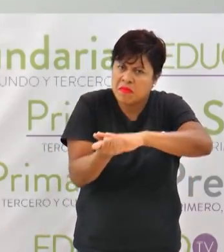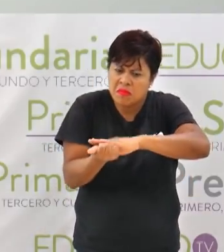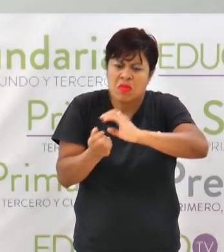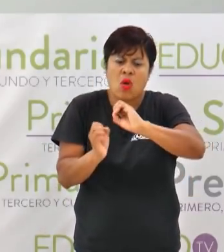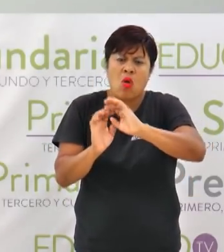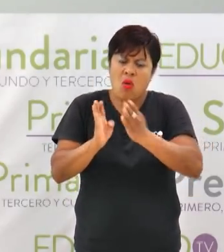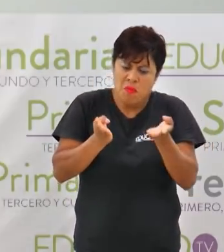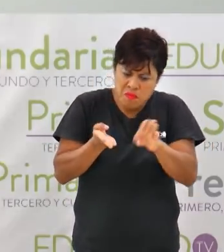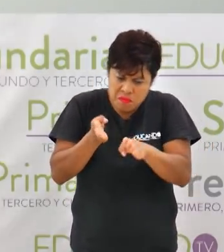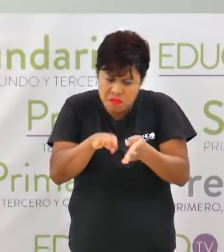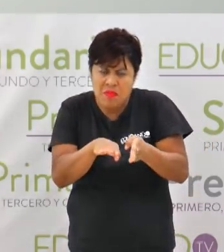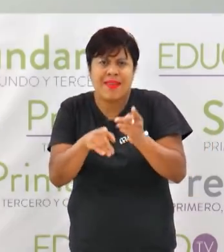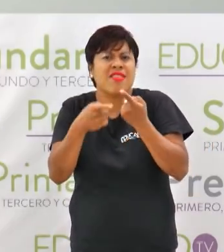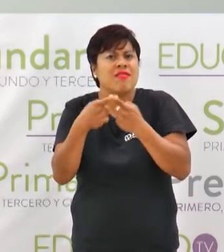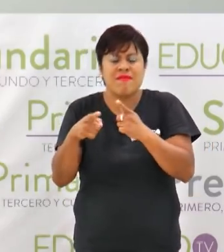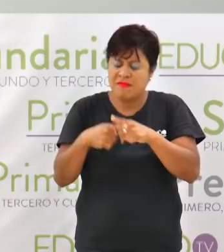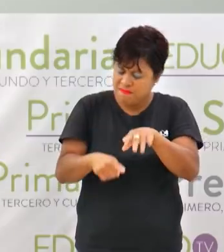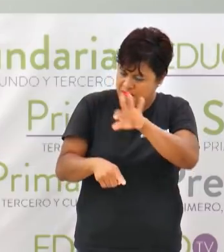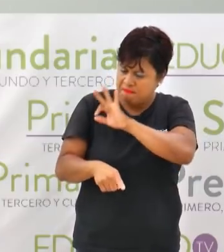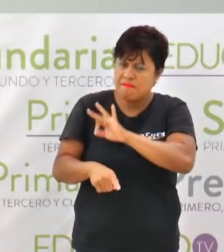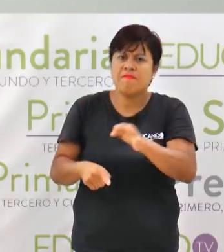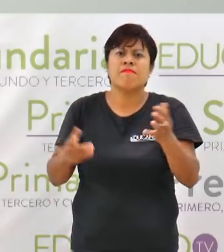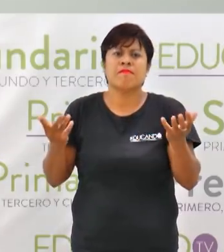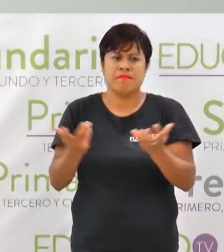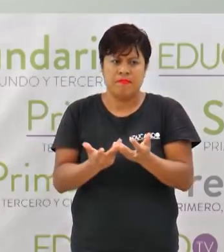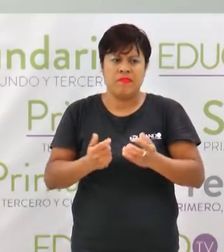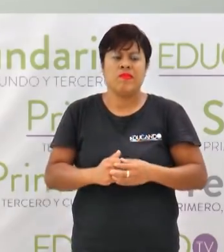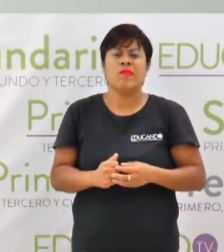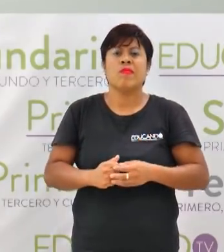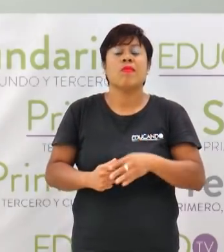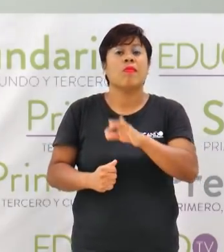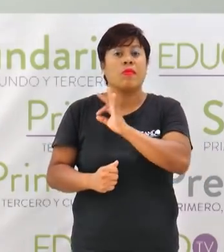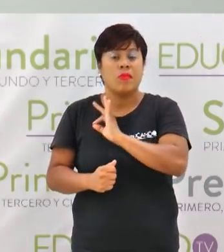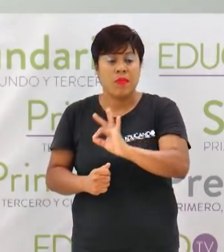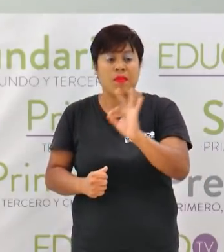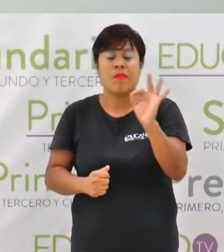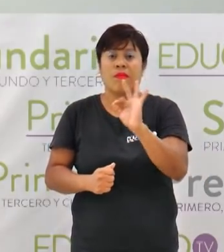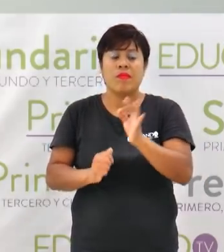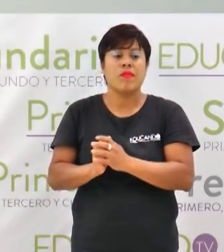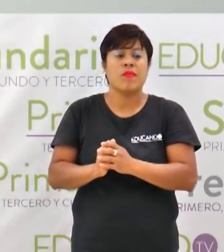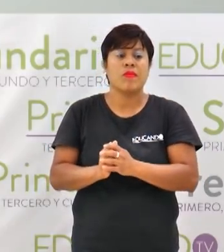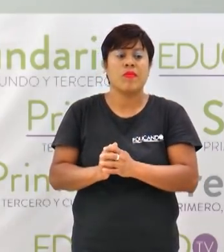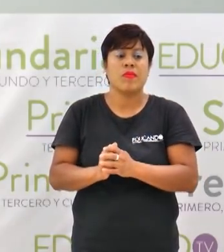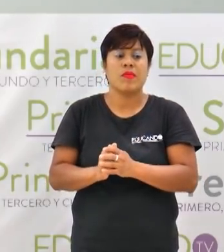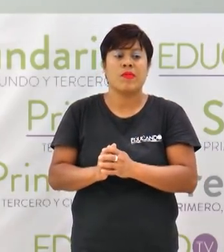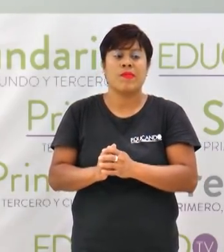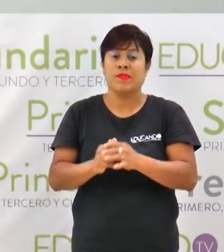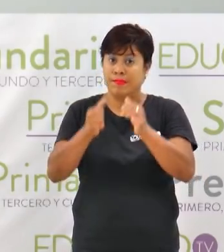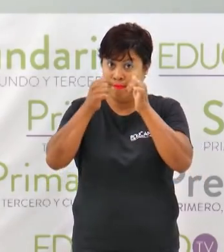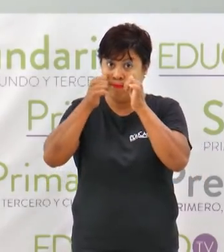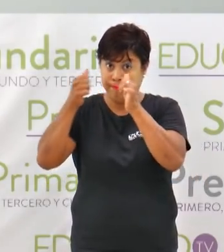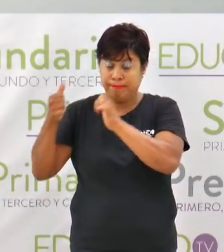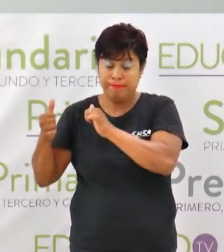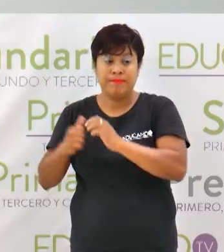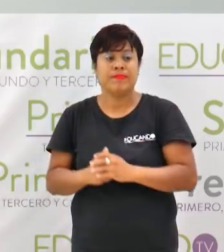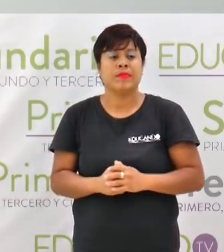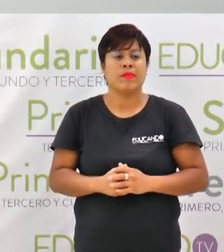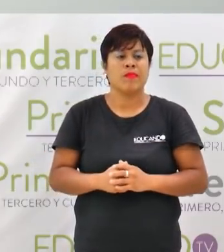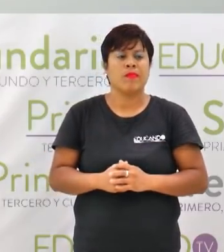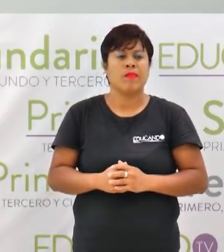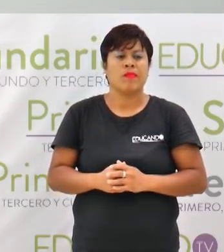formas. Bien, bien. Pueden ser de forma, mucha atención,